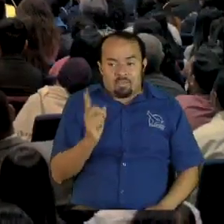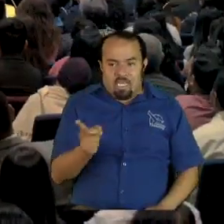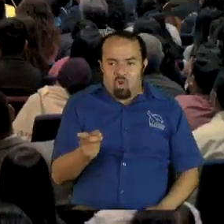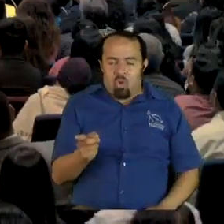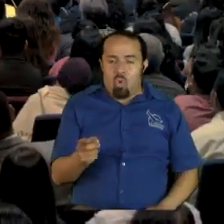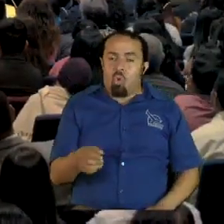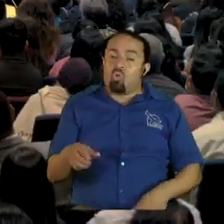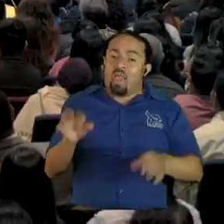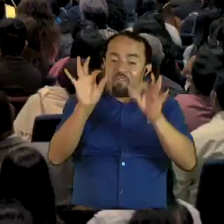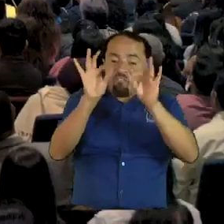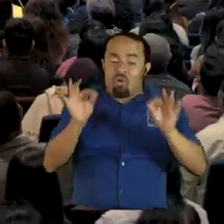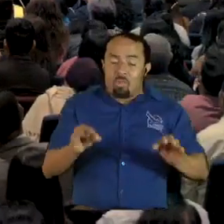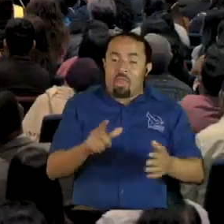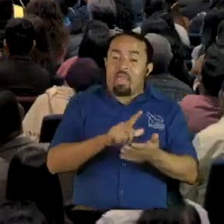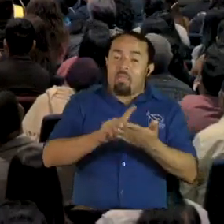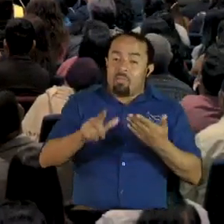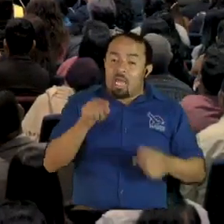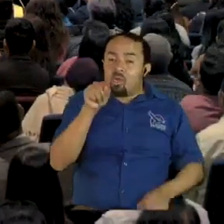persona amada.